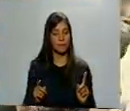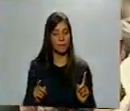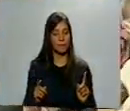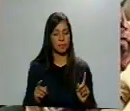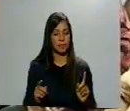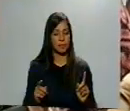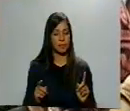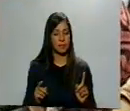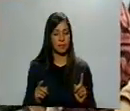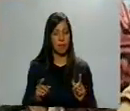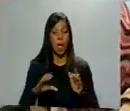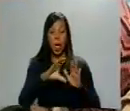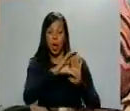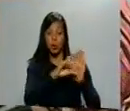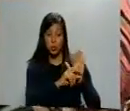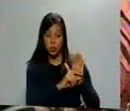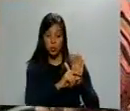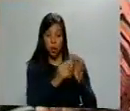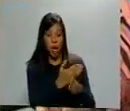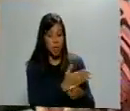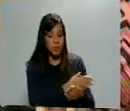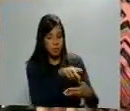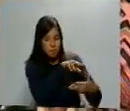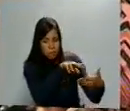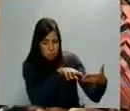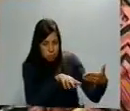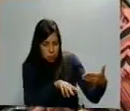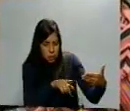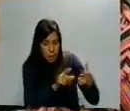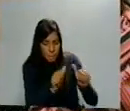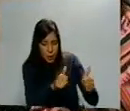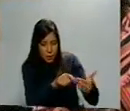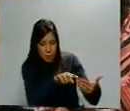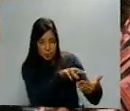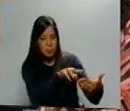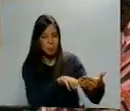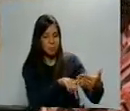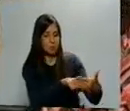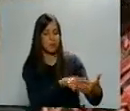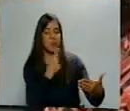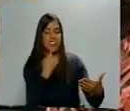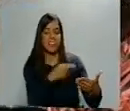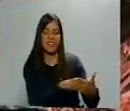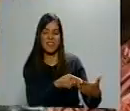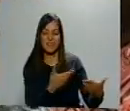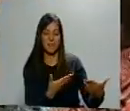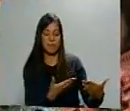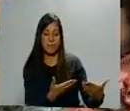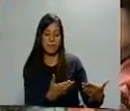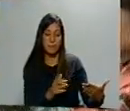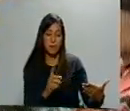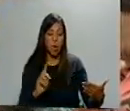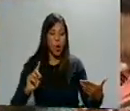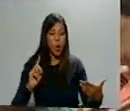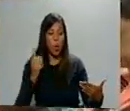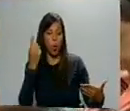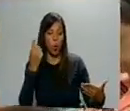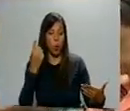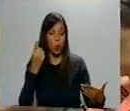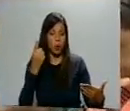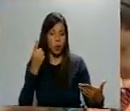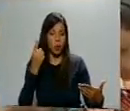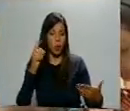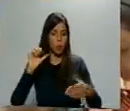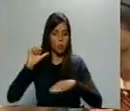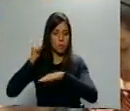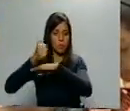el preámbulo de la Constitución, nosotros hemos colocado allí que el único imperio en el que creemos nosotros